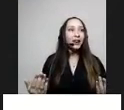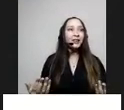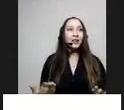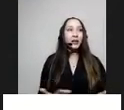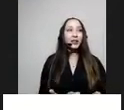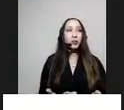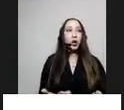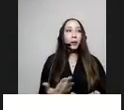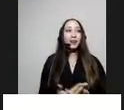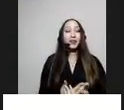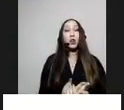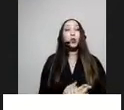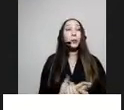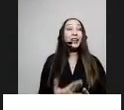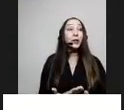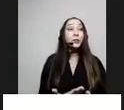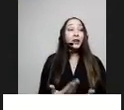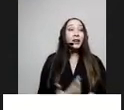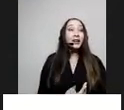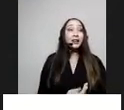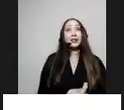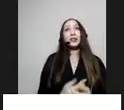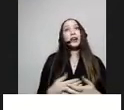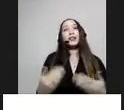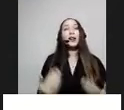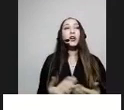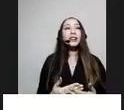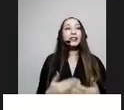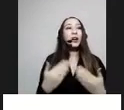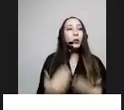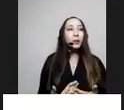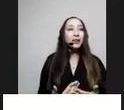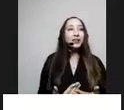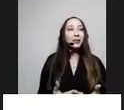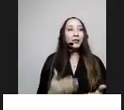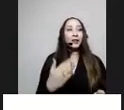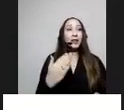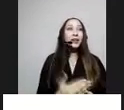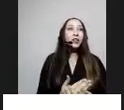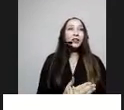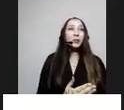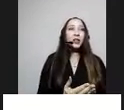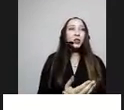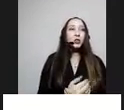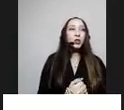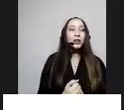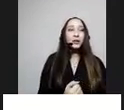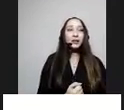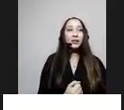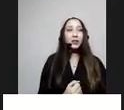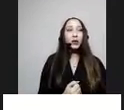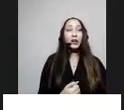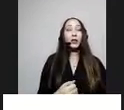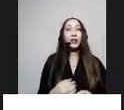supervivencia ante los estímulos que percibe como un peligro. Y si el cerebro detecta una amenaza, la amígdala toma el control de